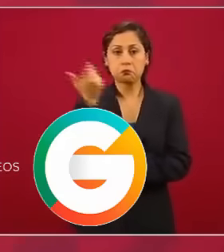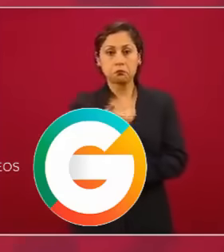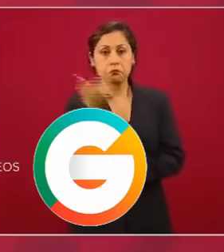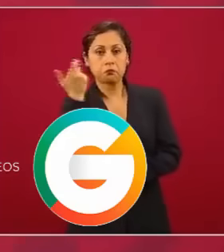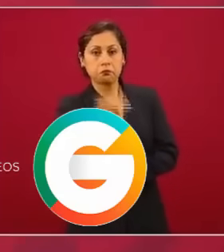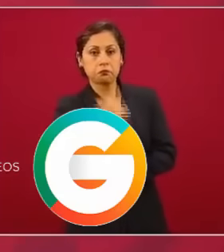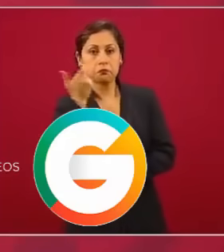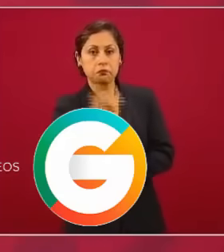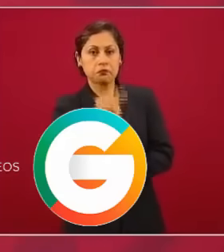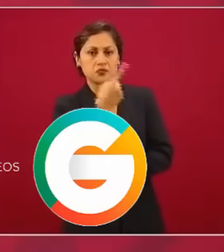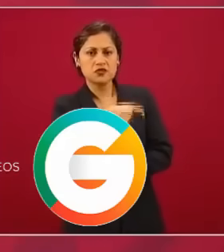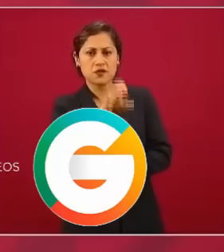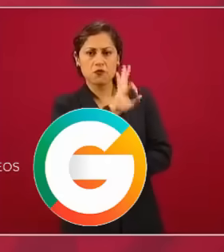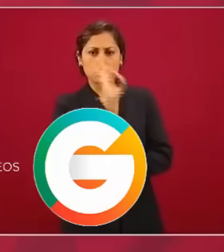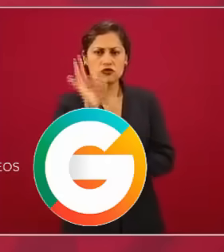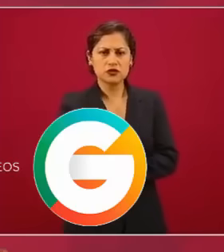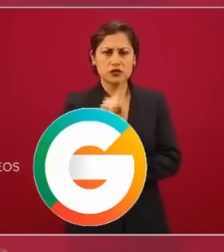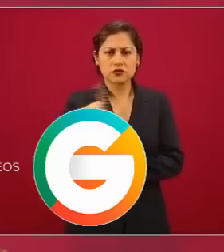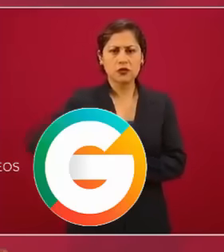completamente.